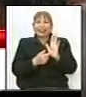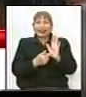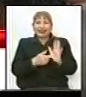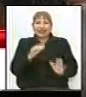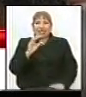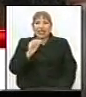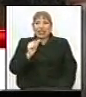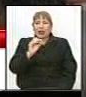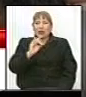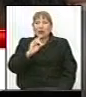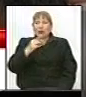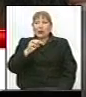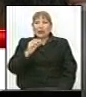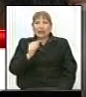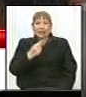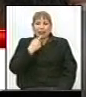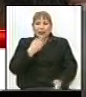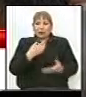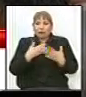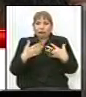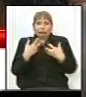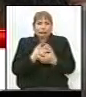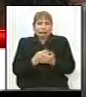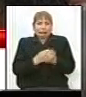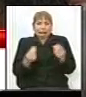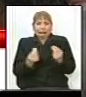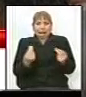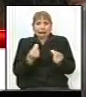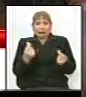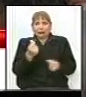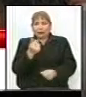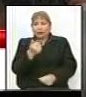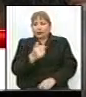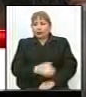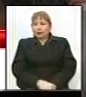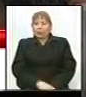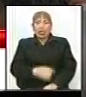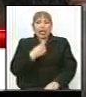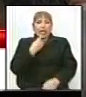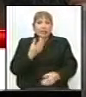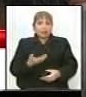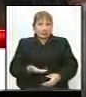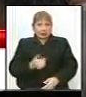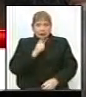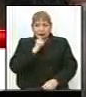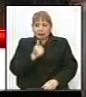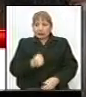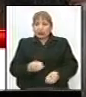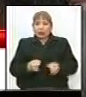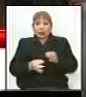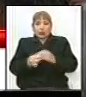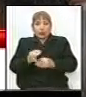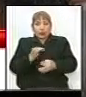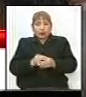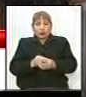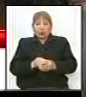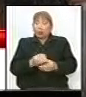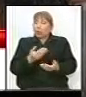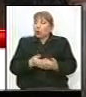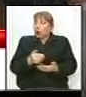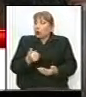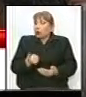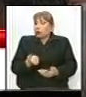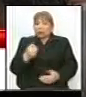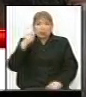Acuña, ¿no? Fue un exprés, fue algo rápido. Y así los plazos en comparación con otros